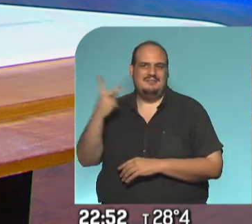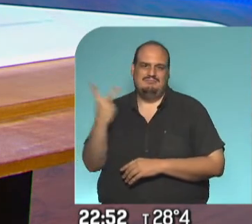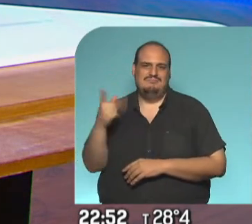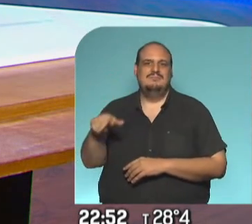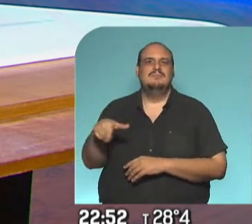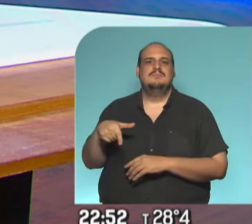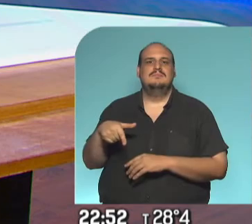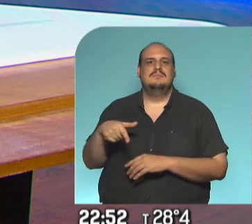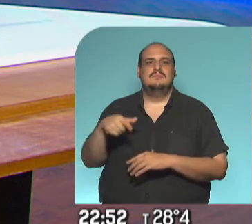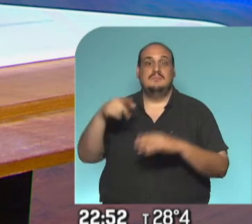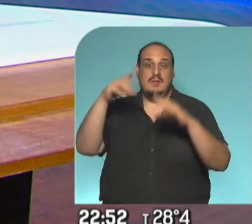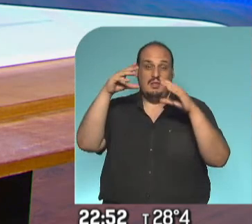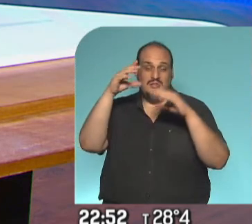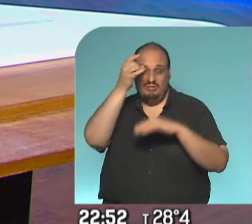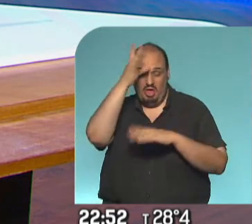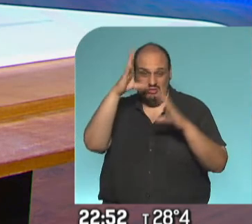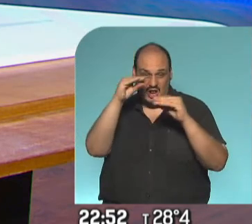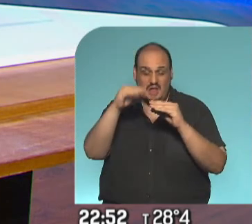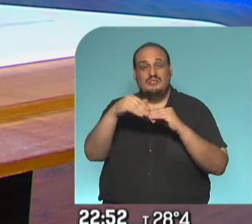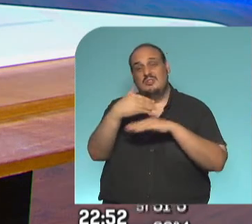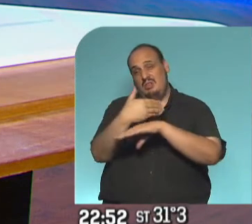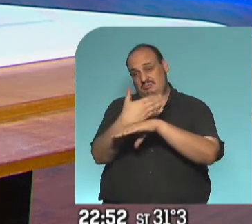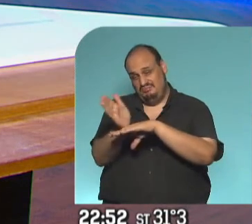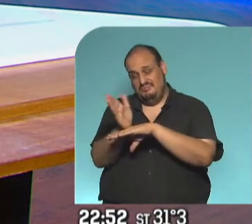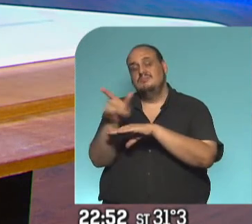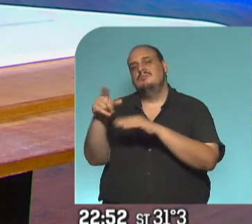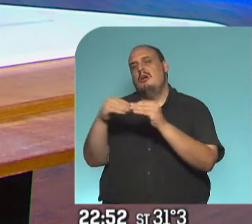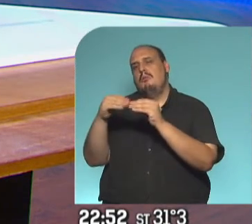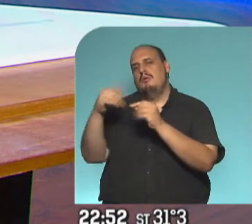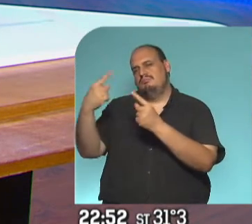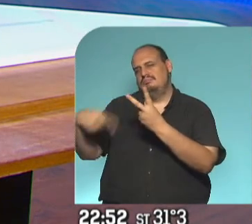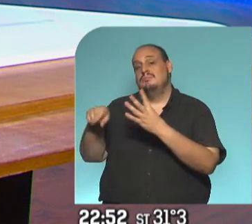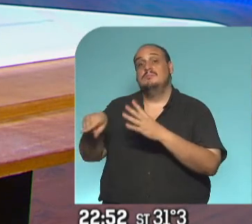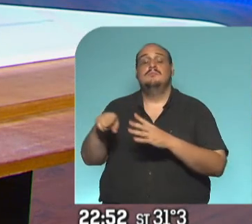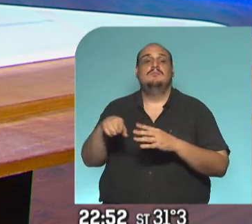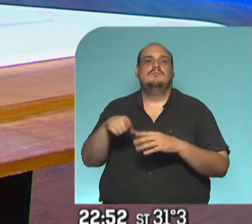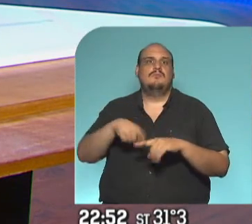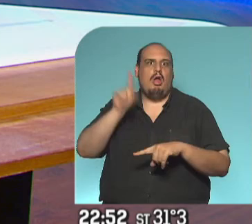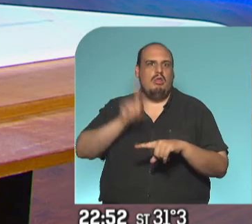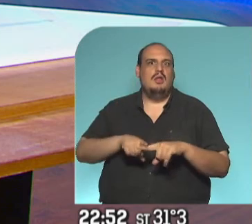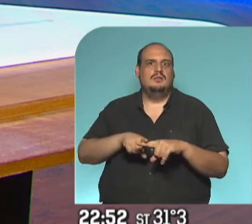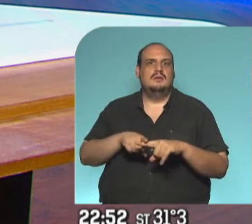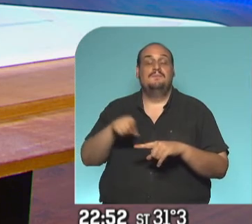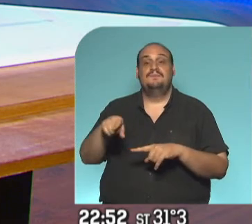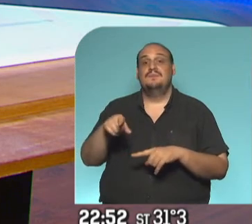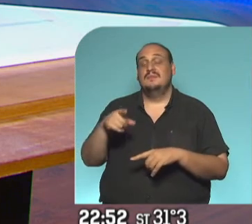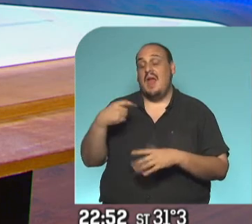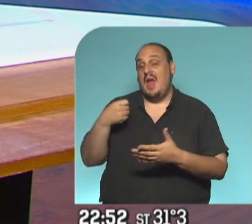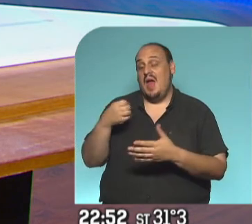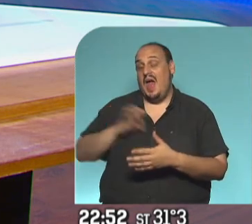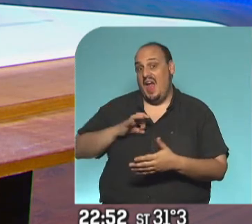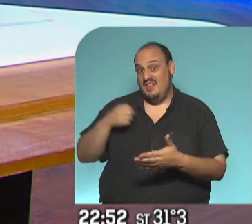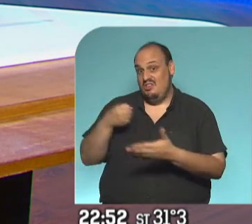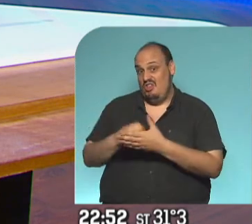hasta después de la medianoche y para que luego otros compañeros sigan con esta jornada especial. El penúltimo día del año, pero en